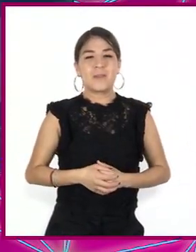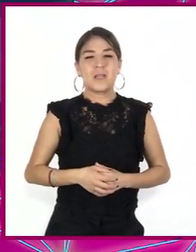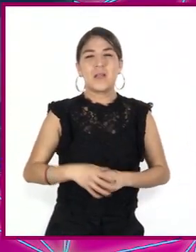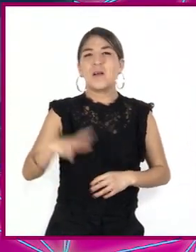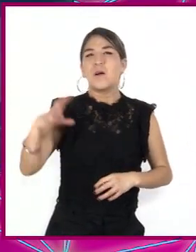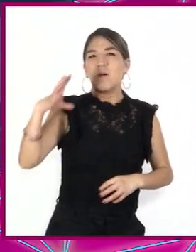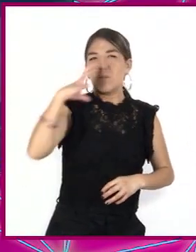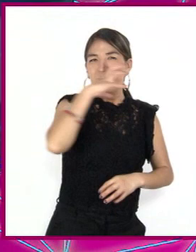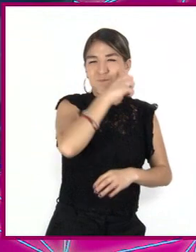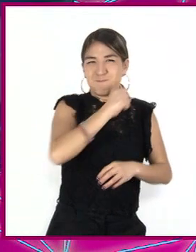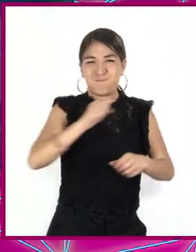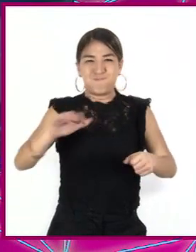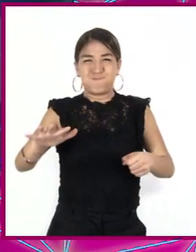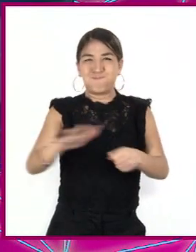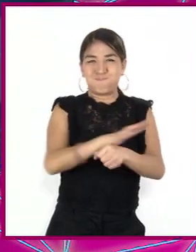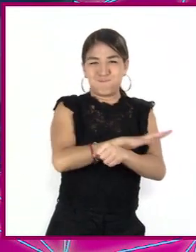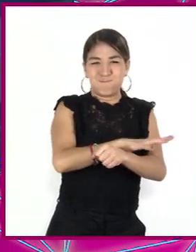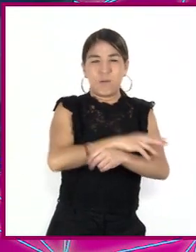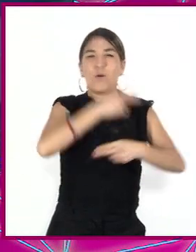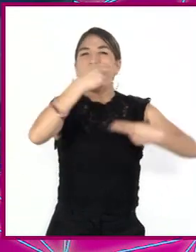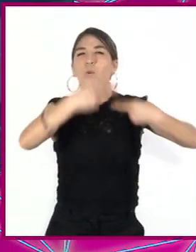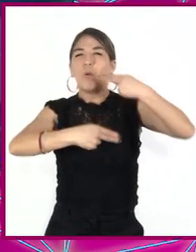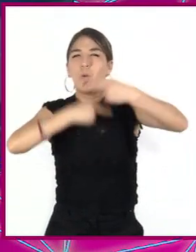precipitación, humedad,